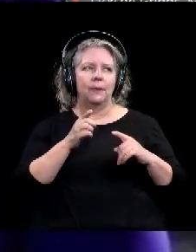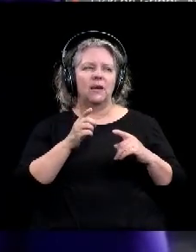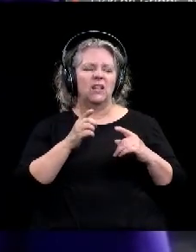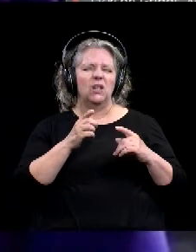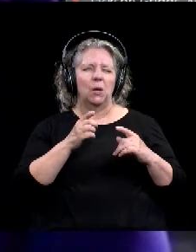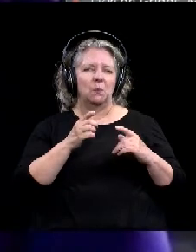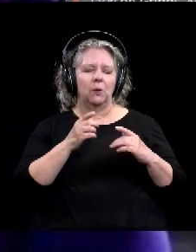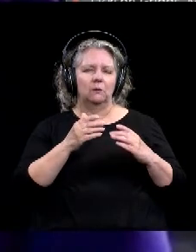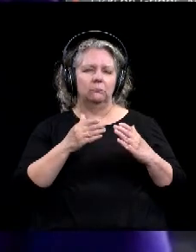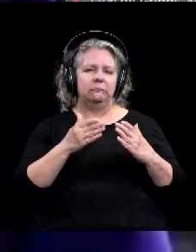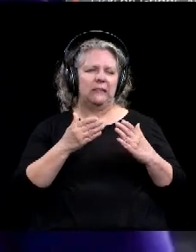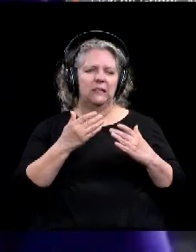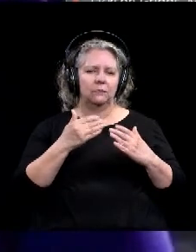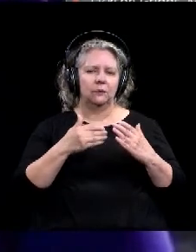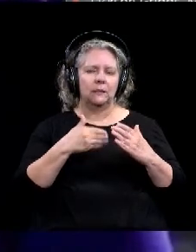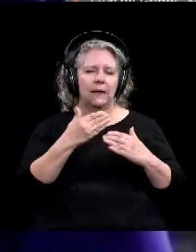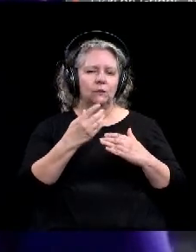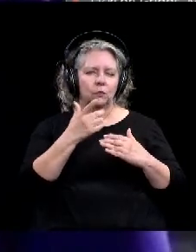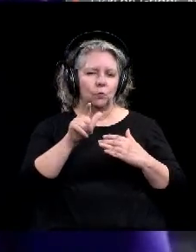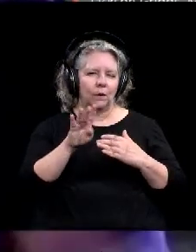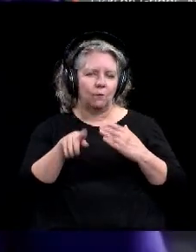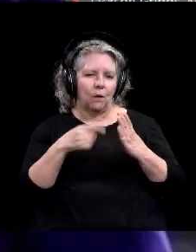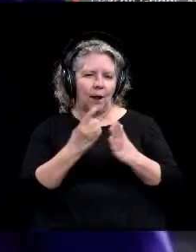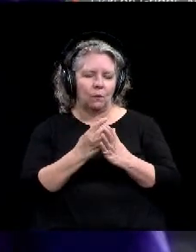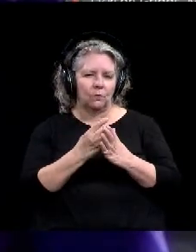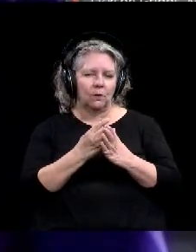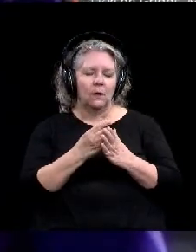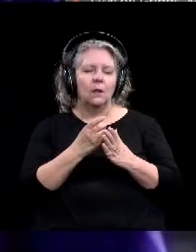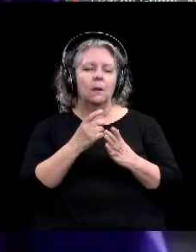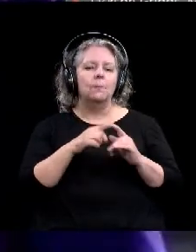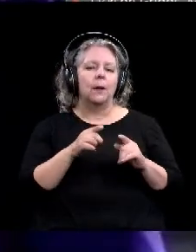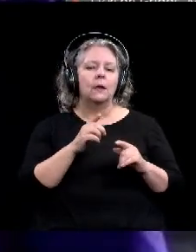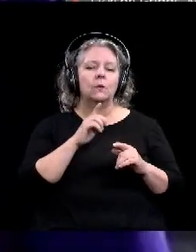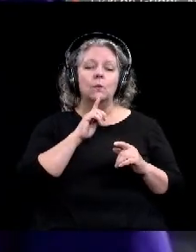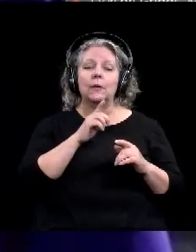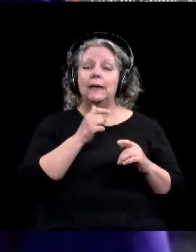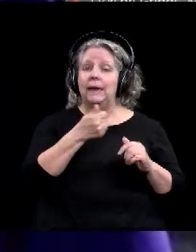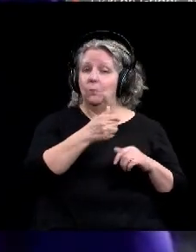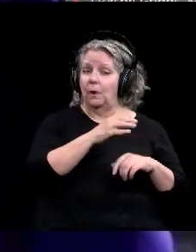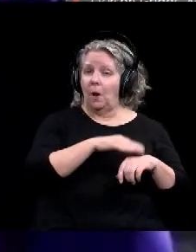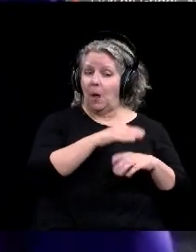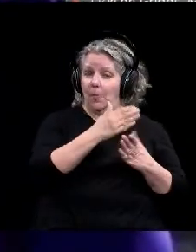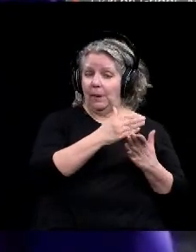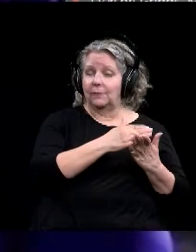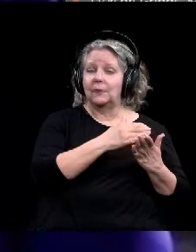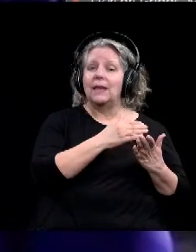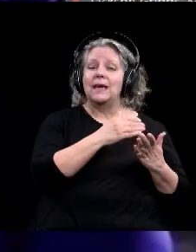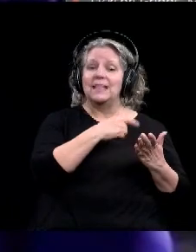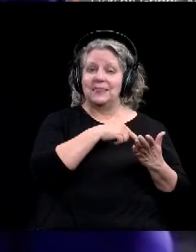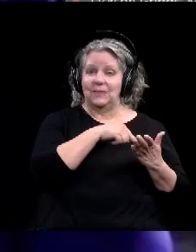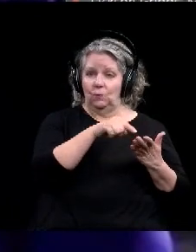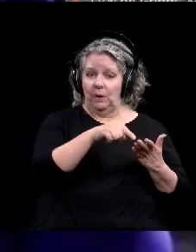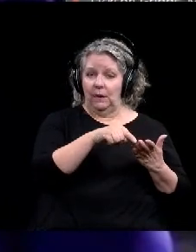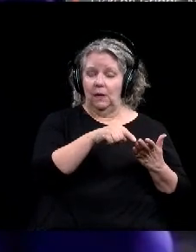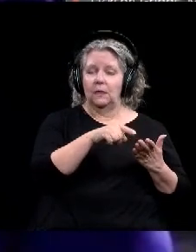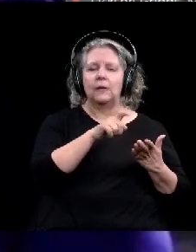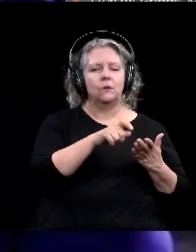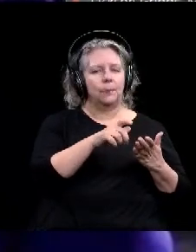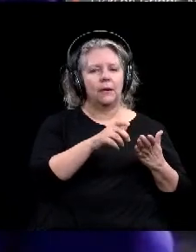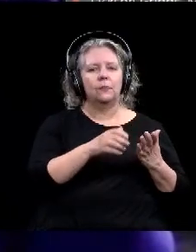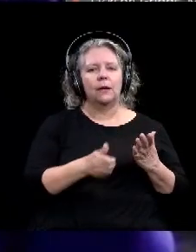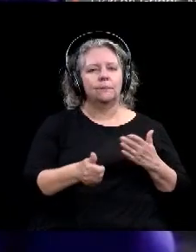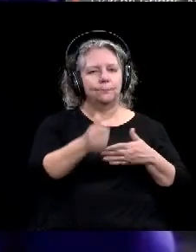personas que se pongan en la lista en nuestra última semana así es que tenemos